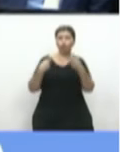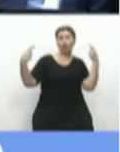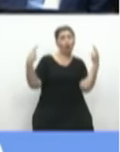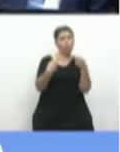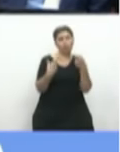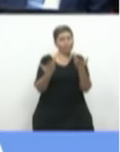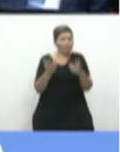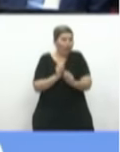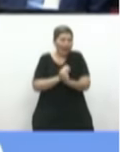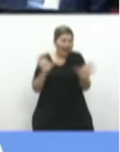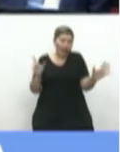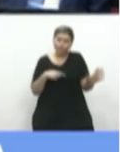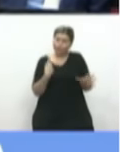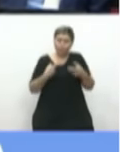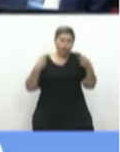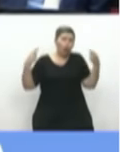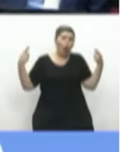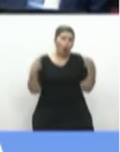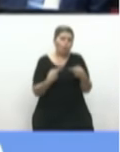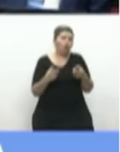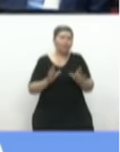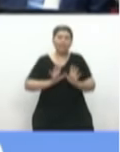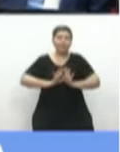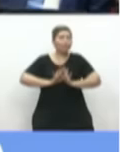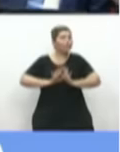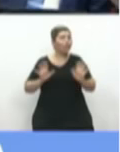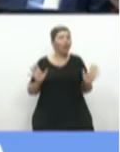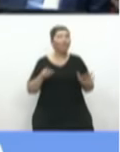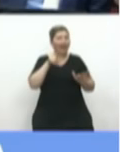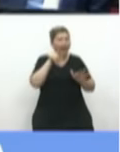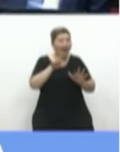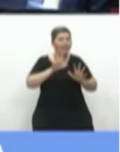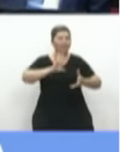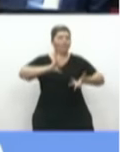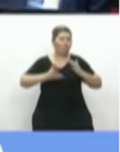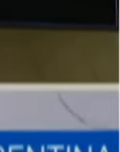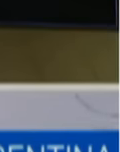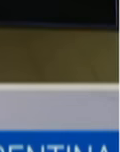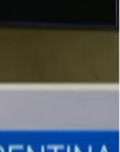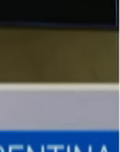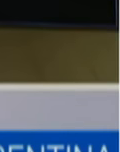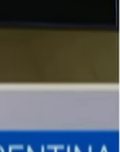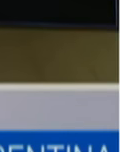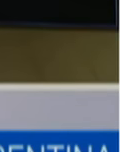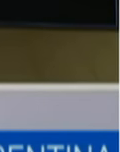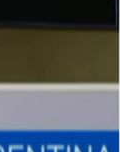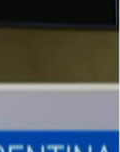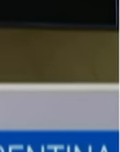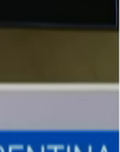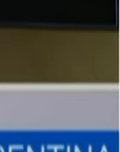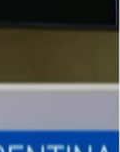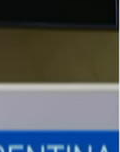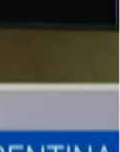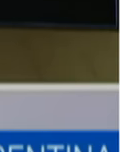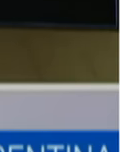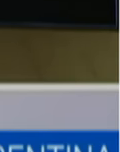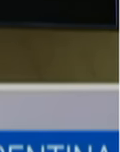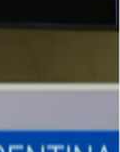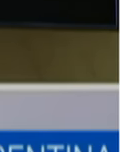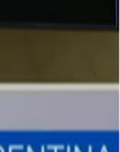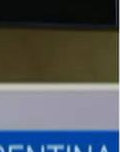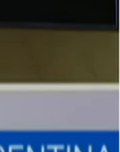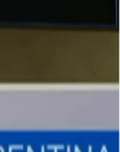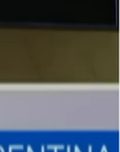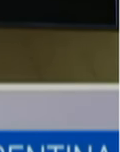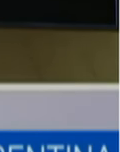porque nos habituó el kirchnerismo a que cualquier mentira era siempre mucho más edulcorante, siempre más agradable